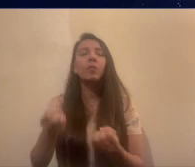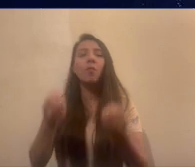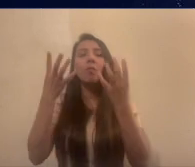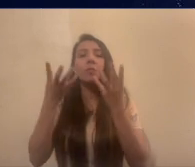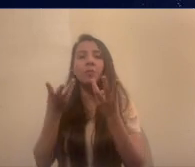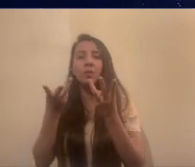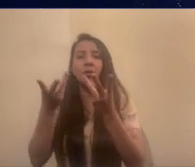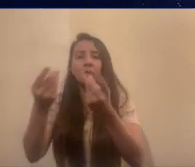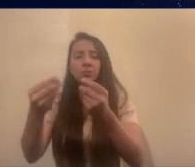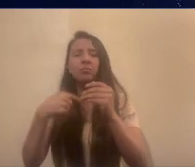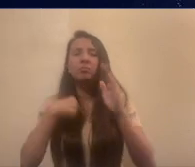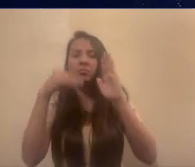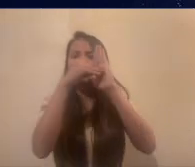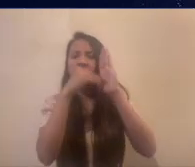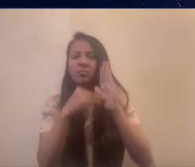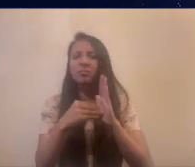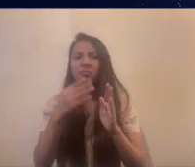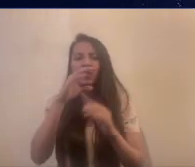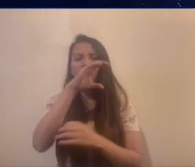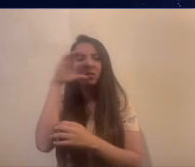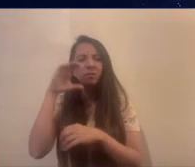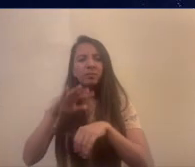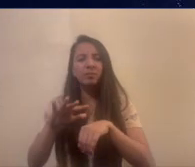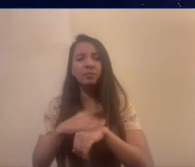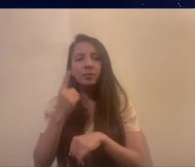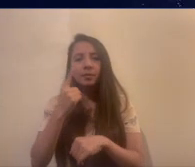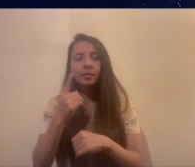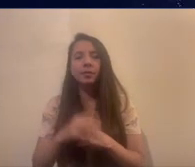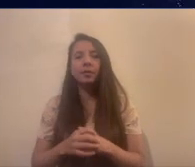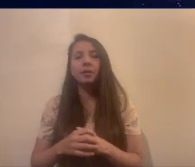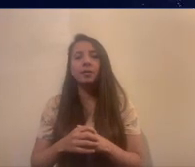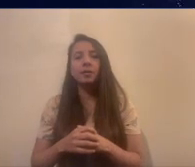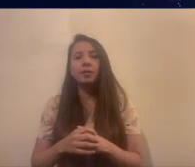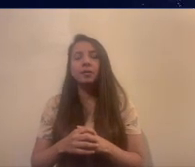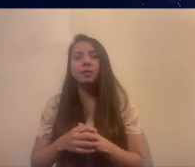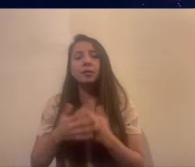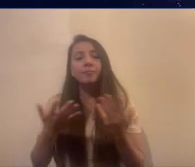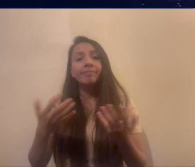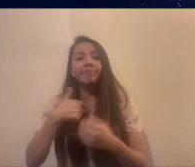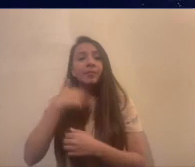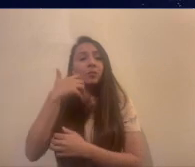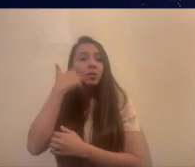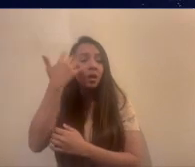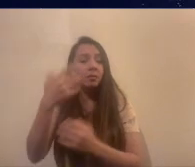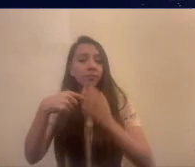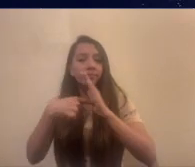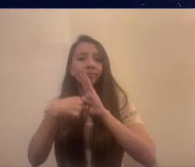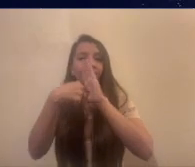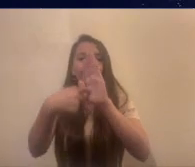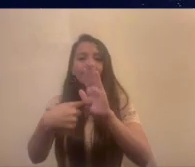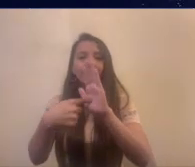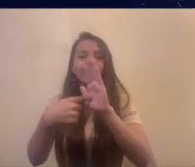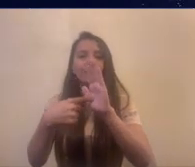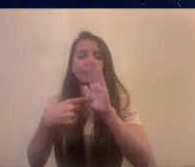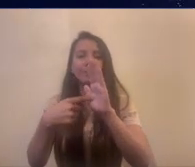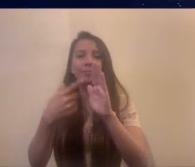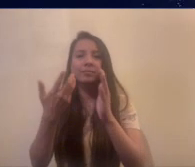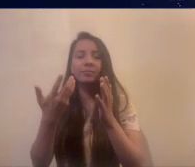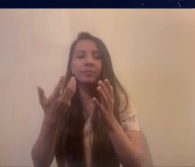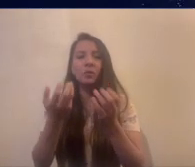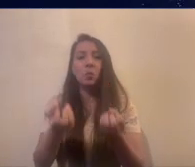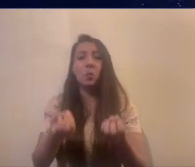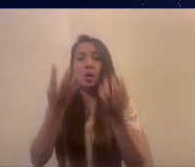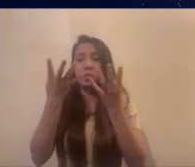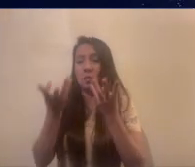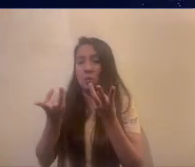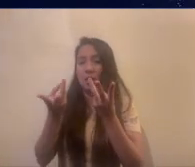misiones espaciales. ¿Por qué pongo estas imágenes? Porque quiero no solamente mostrar lo que sale, o sea,